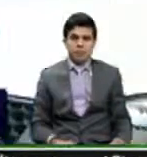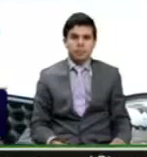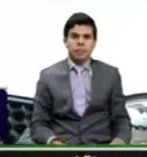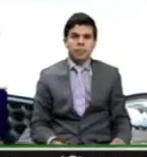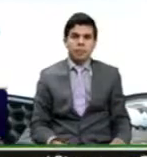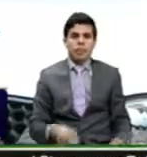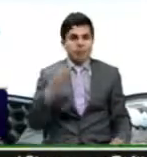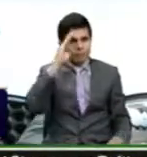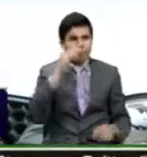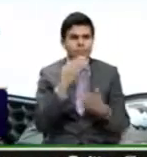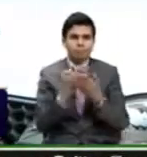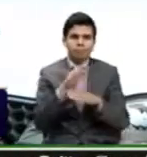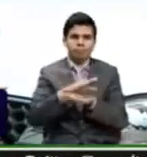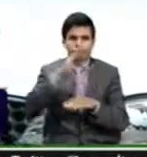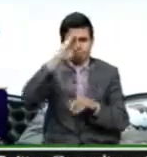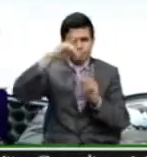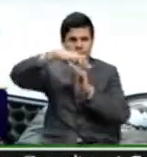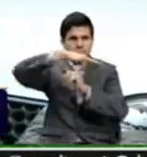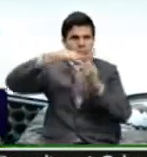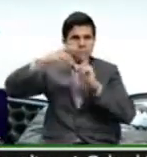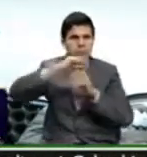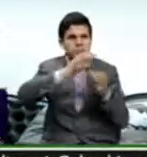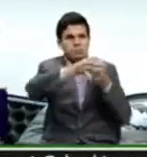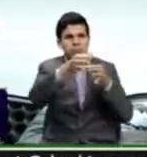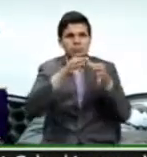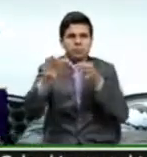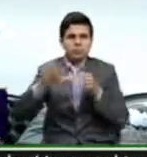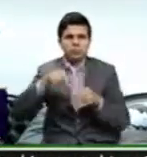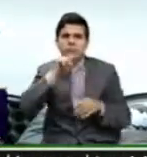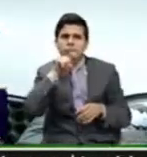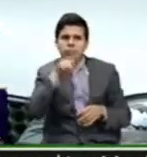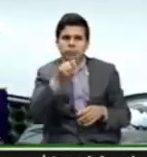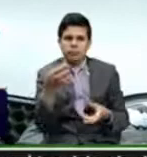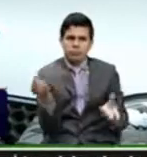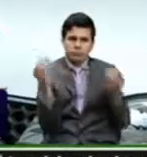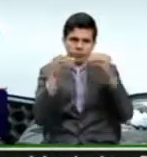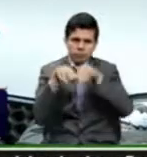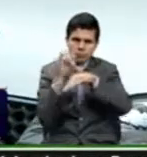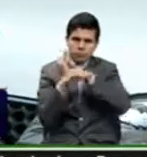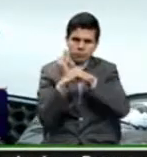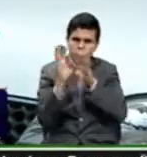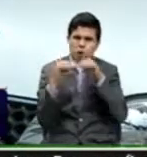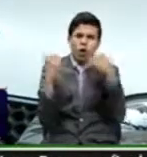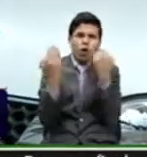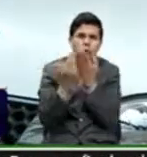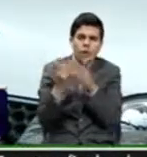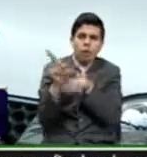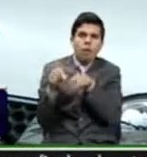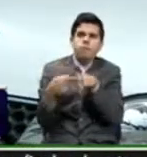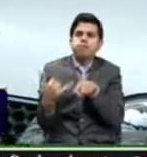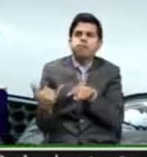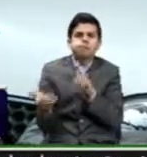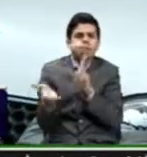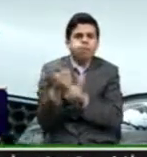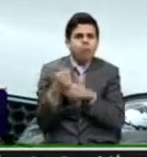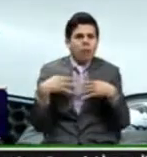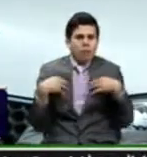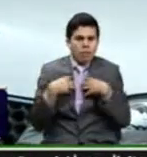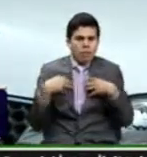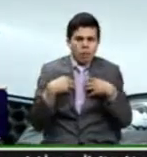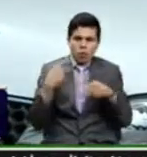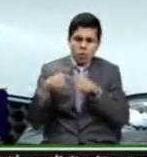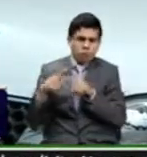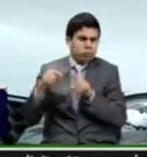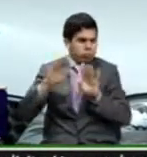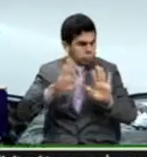por la Policía Ambiental en diferentes zonas del área metropolitana de Bucaramanga, incluso en instituciones educativas, pues allí fueron halladas diferentes especies que